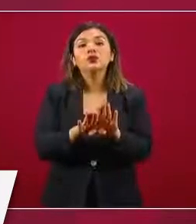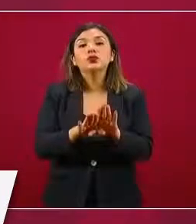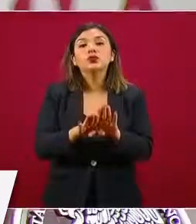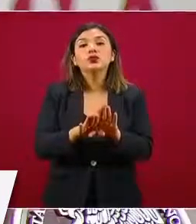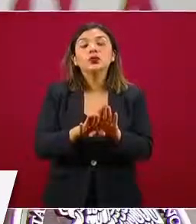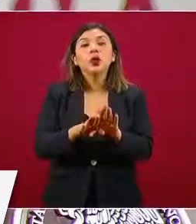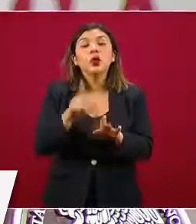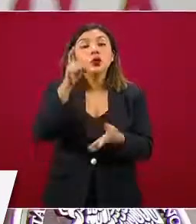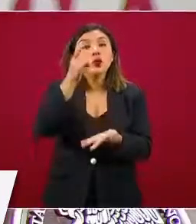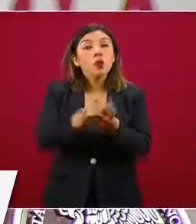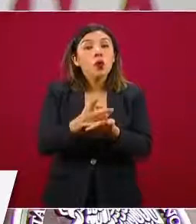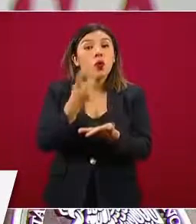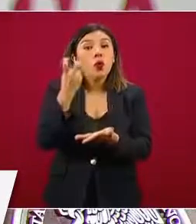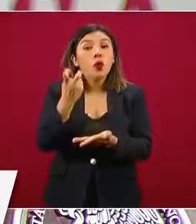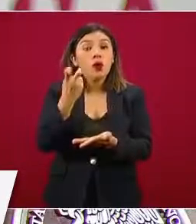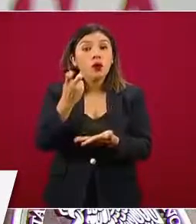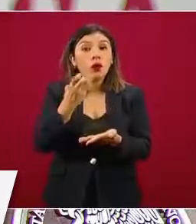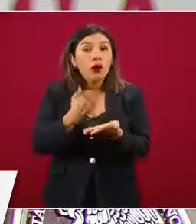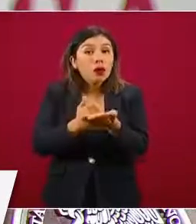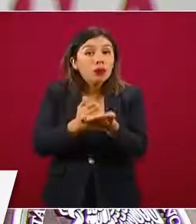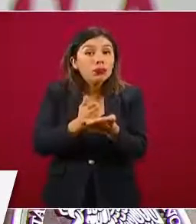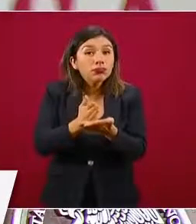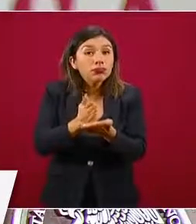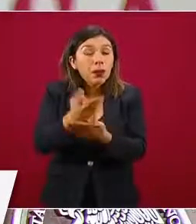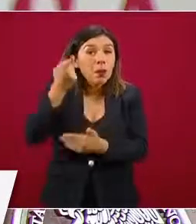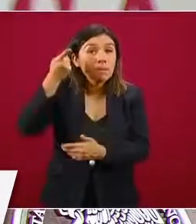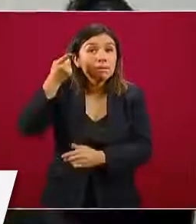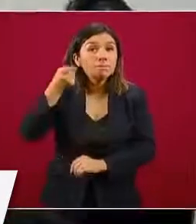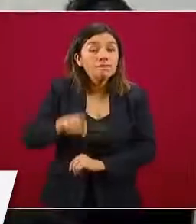guiarnos por